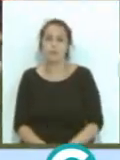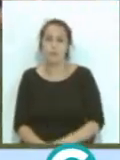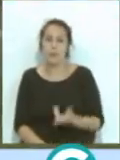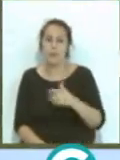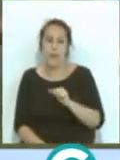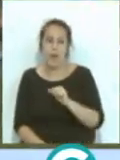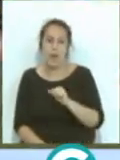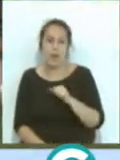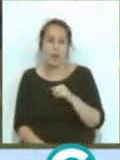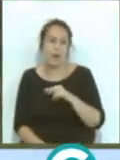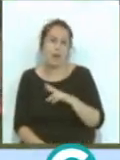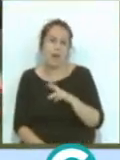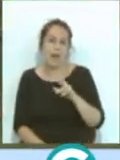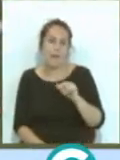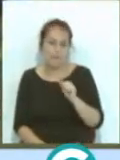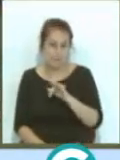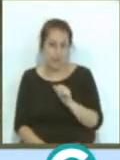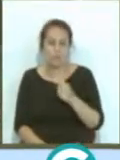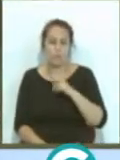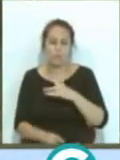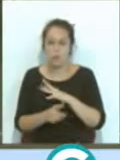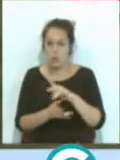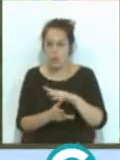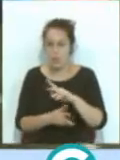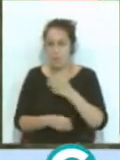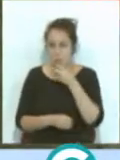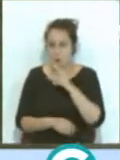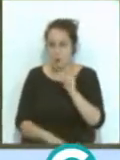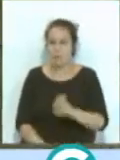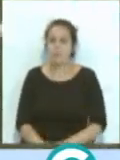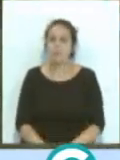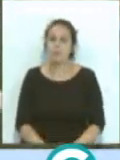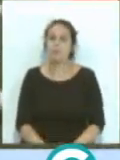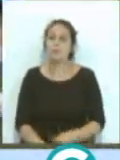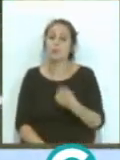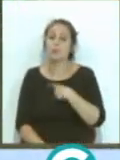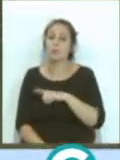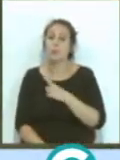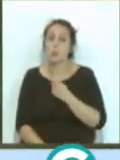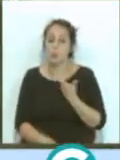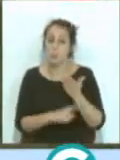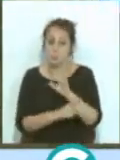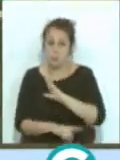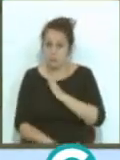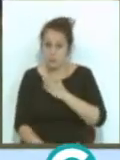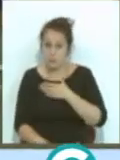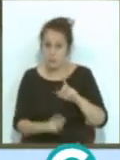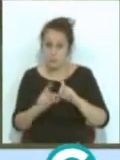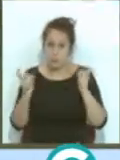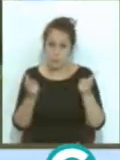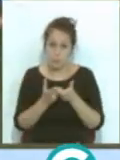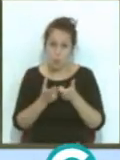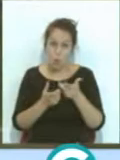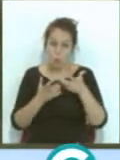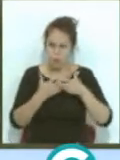Y eso es una buena noticia. Bueno, nosotros vamos a presentar mañana con el equipo que